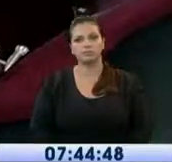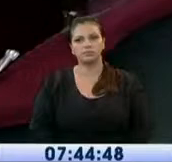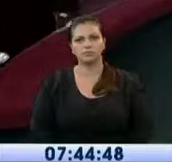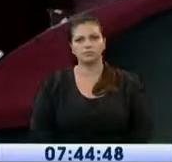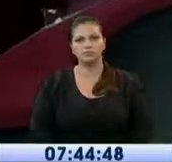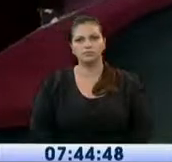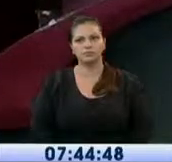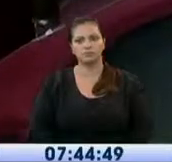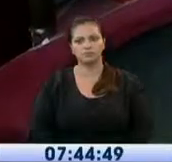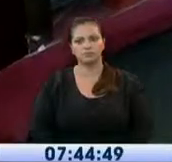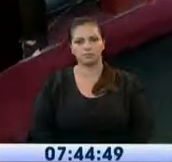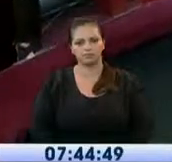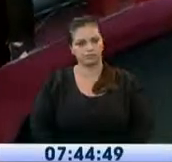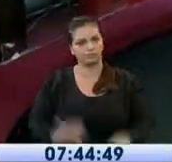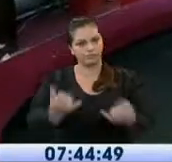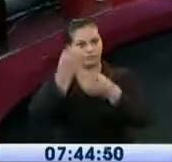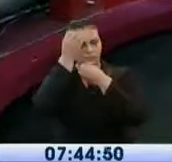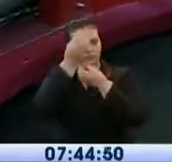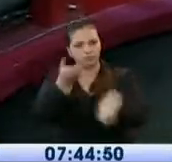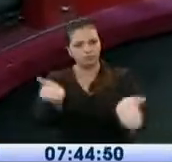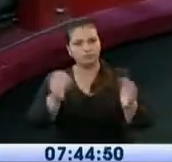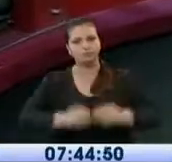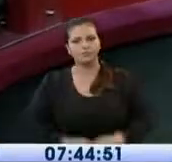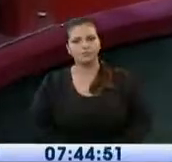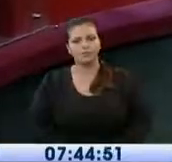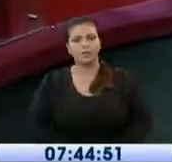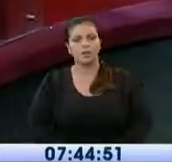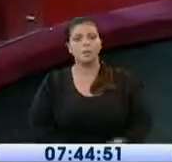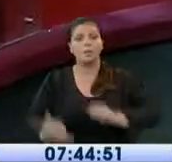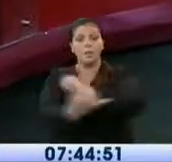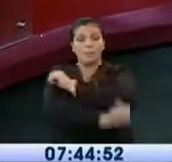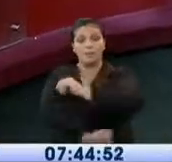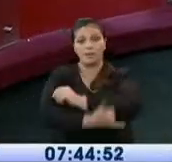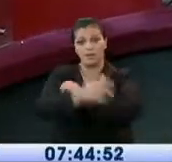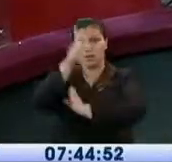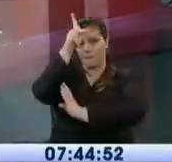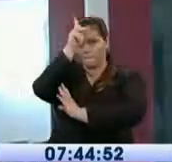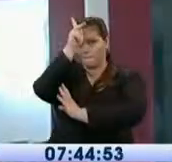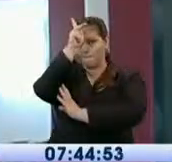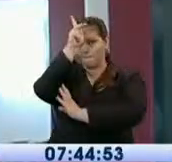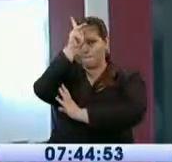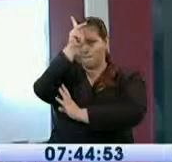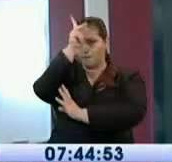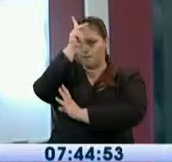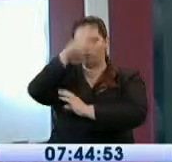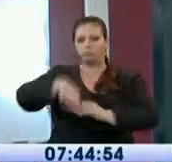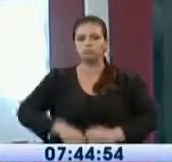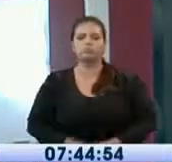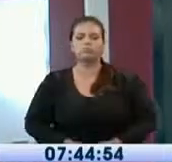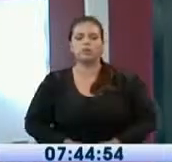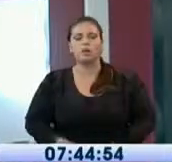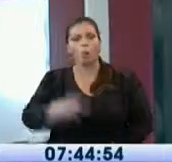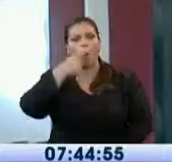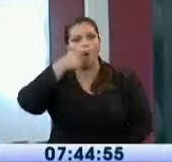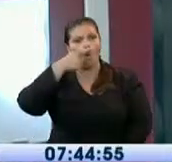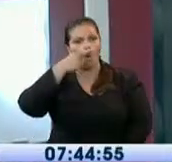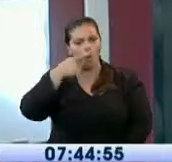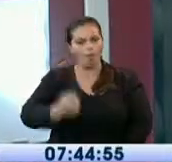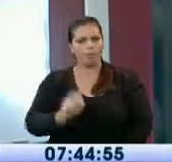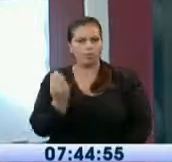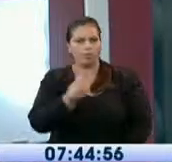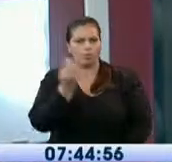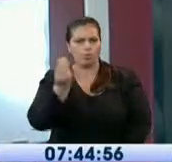Bien, ahora quiero contarles que en la ciudad portuaria de Barranca, en Perú, un joven mantuvo en vilo a transeúntes y policías porque amenazaba